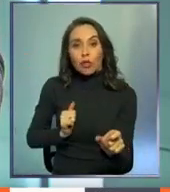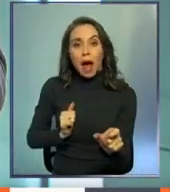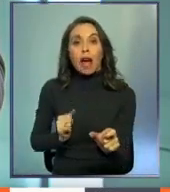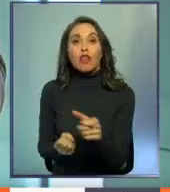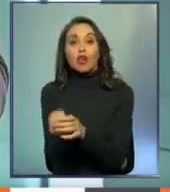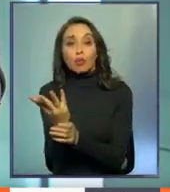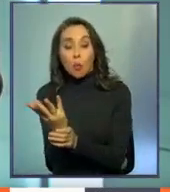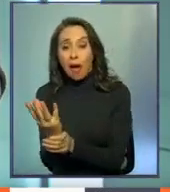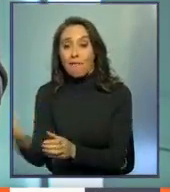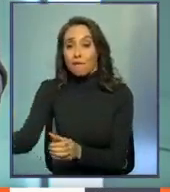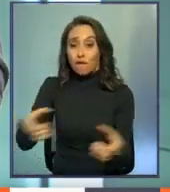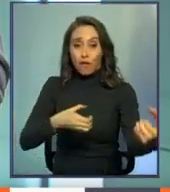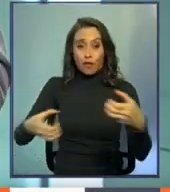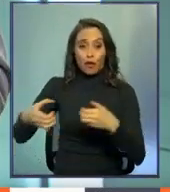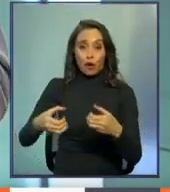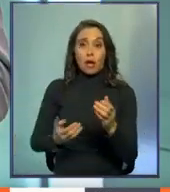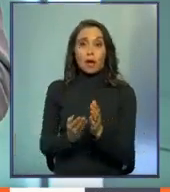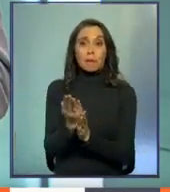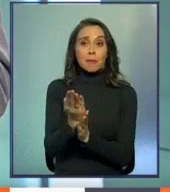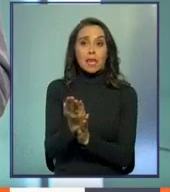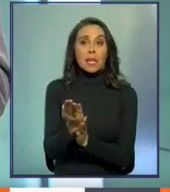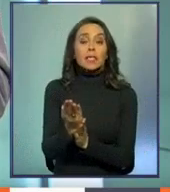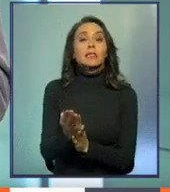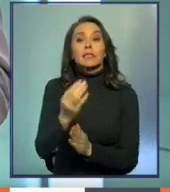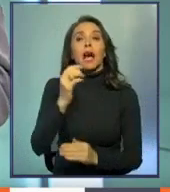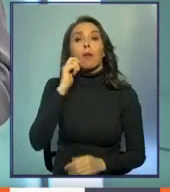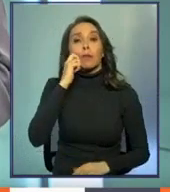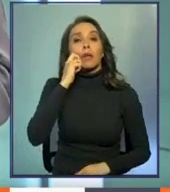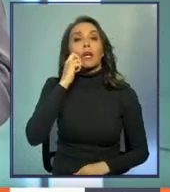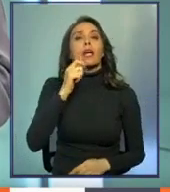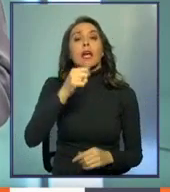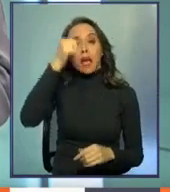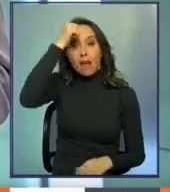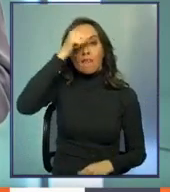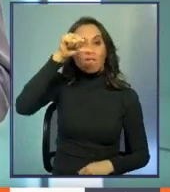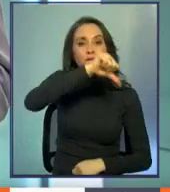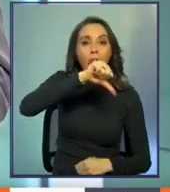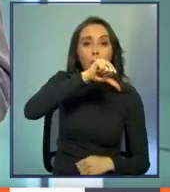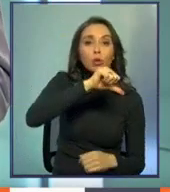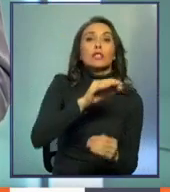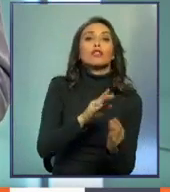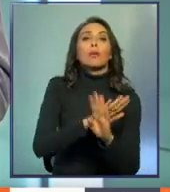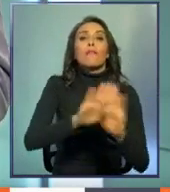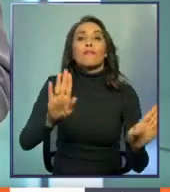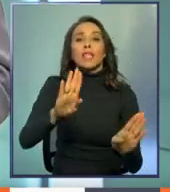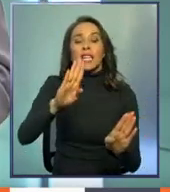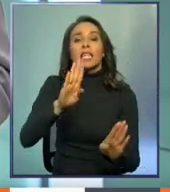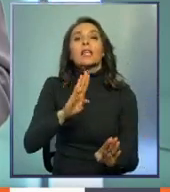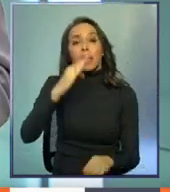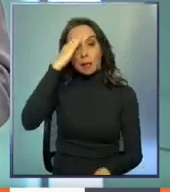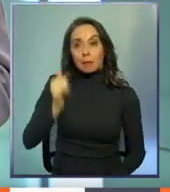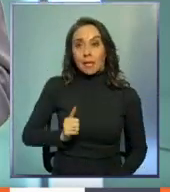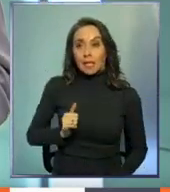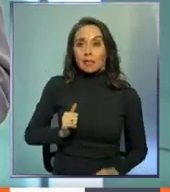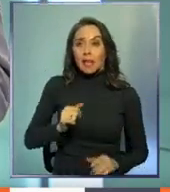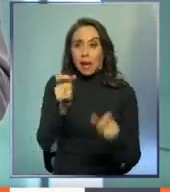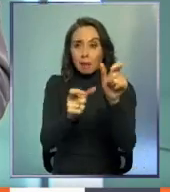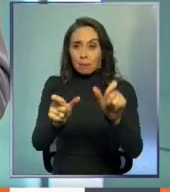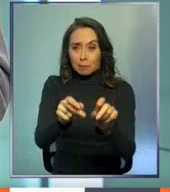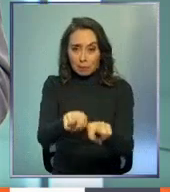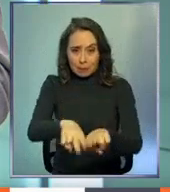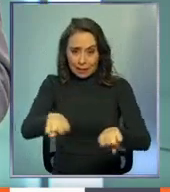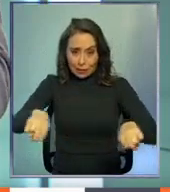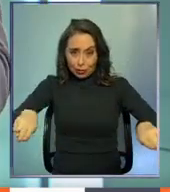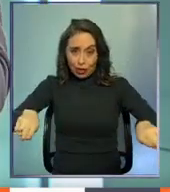de iniciación o bautizo por el término del servicio militar. En el registro se observa cómo les lanzan tierras y los golpean con